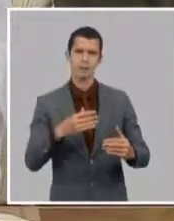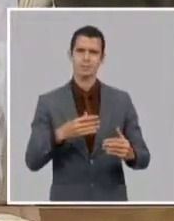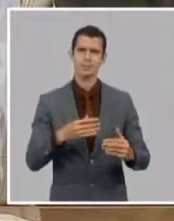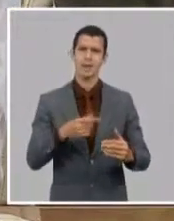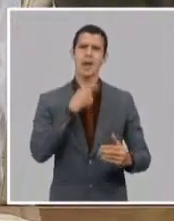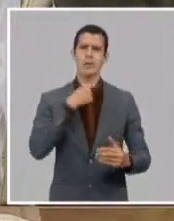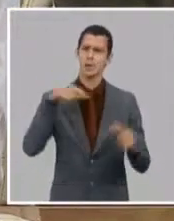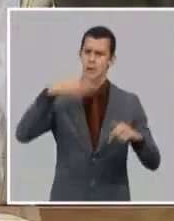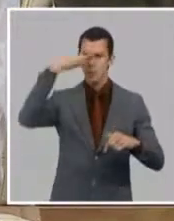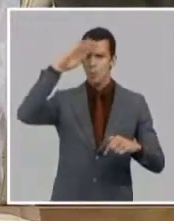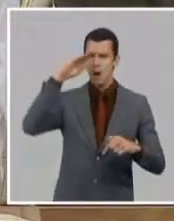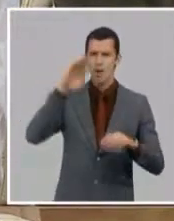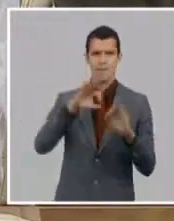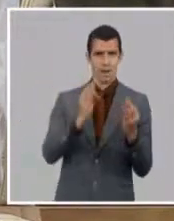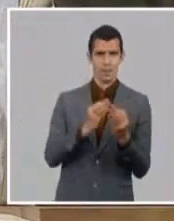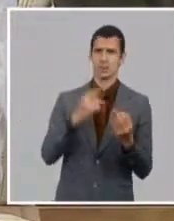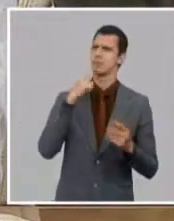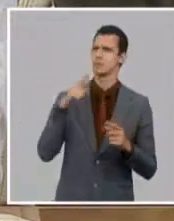ofendido,